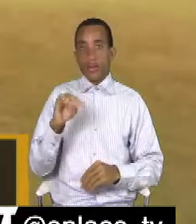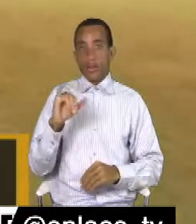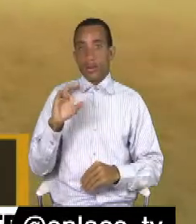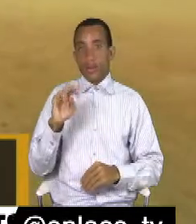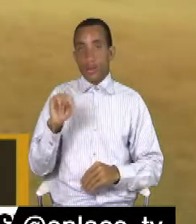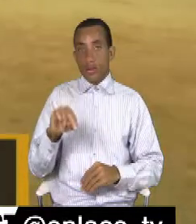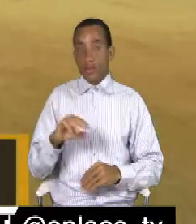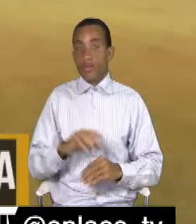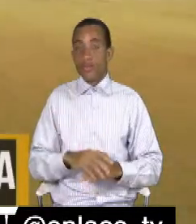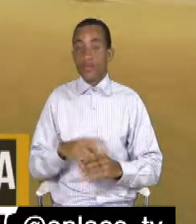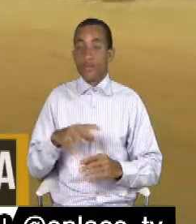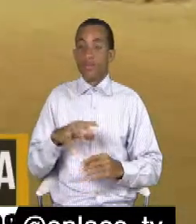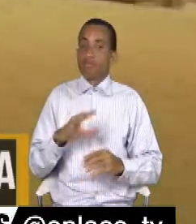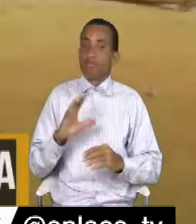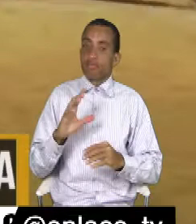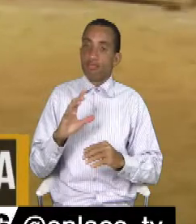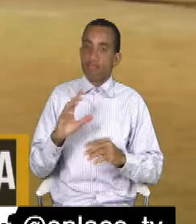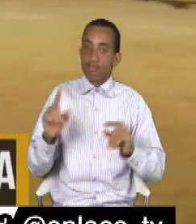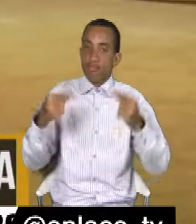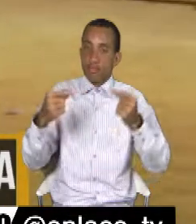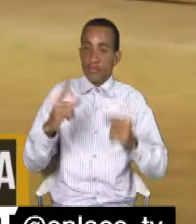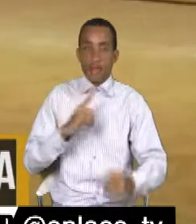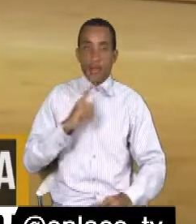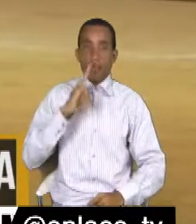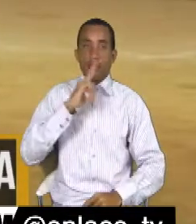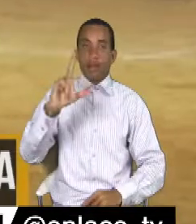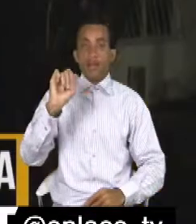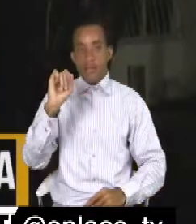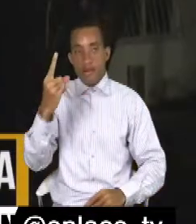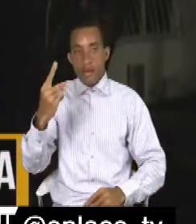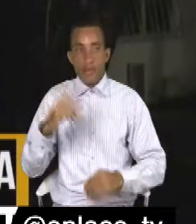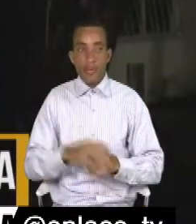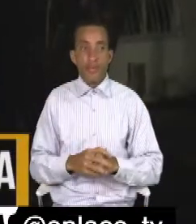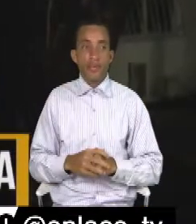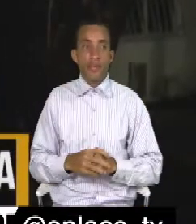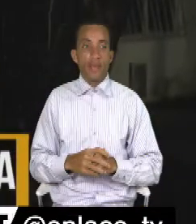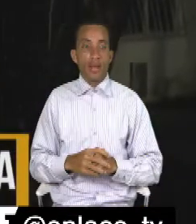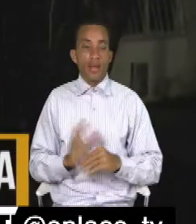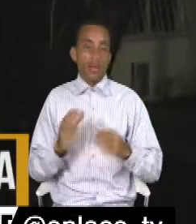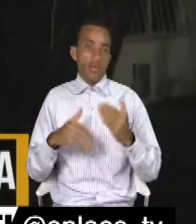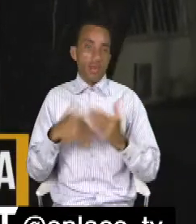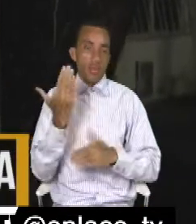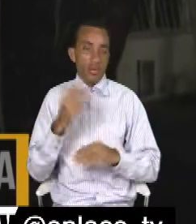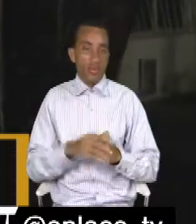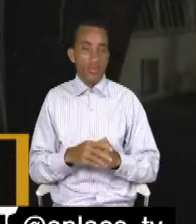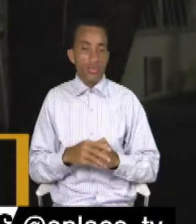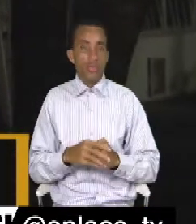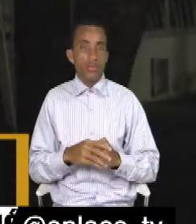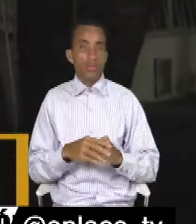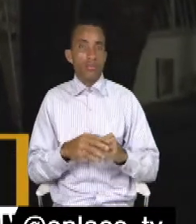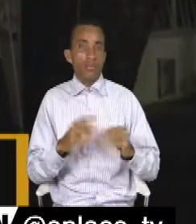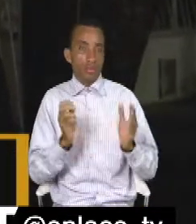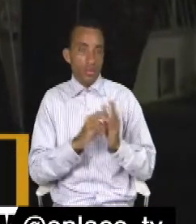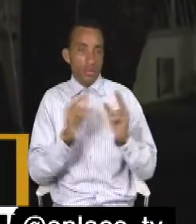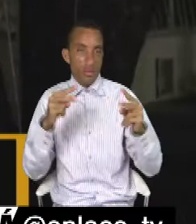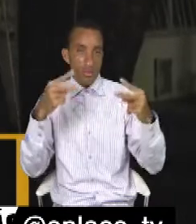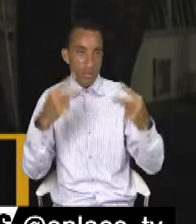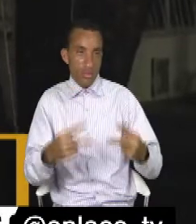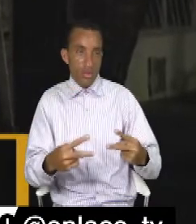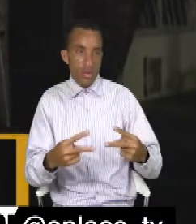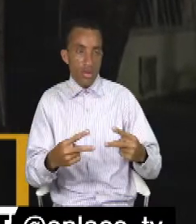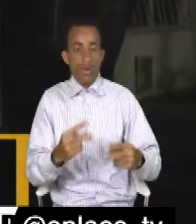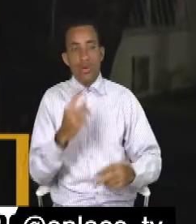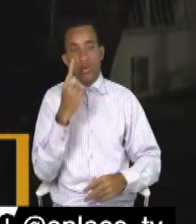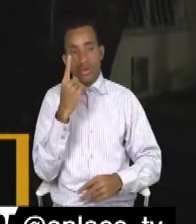fútbol mayores de 50 años que se juega en la cancha del barrio La Floresta. Bueno, ya comenzamos la segunda vuelta, este campeonato está a dos